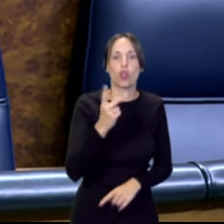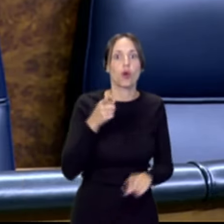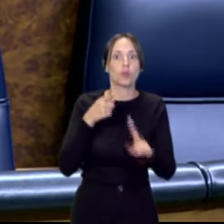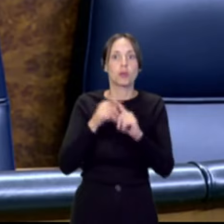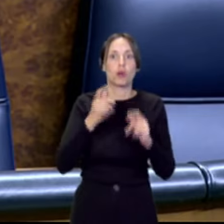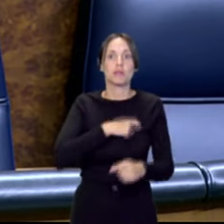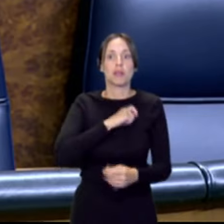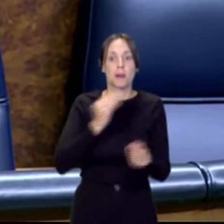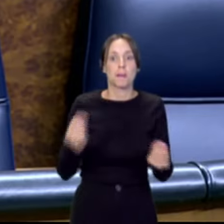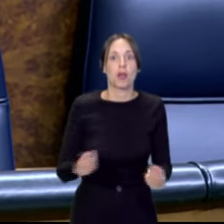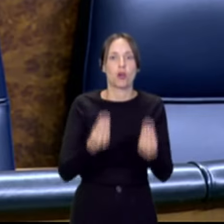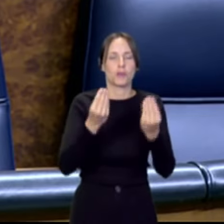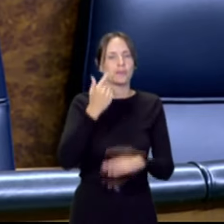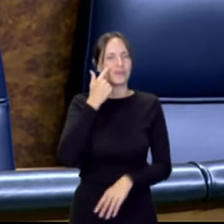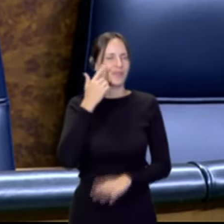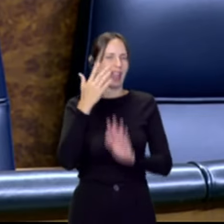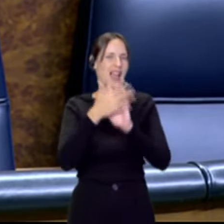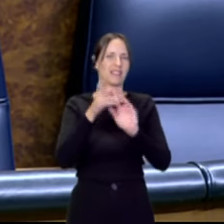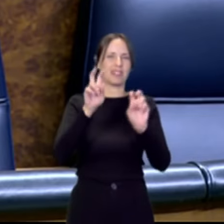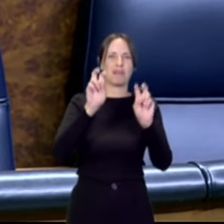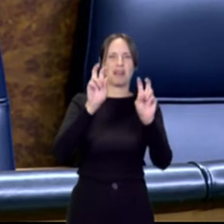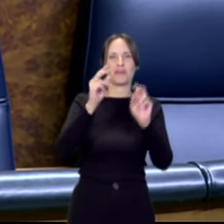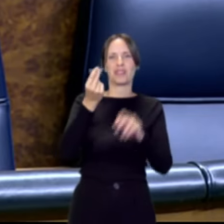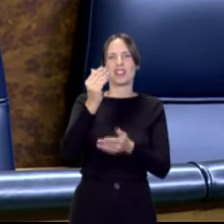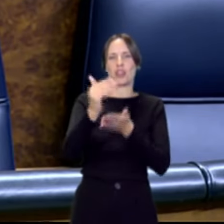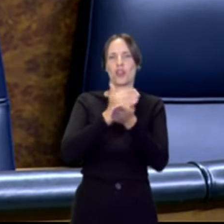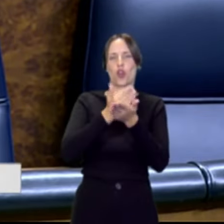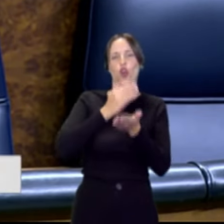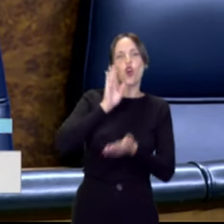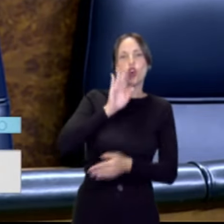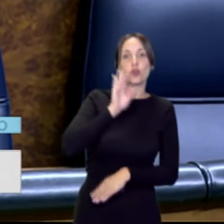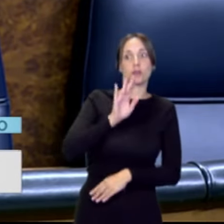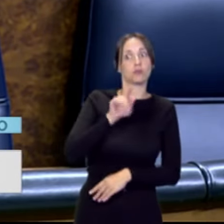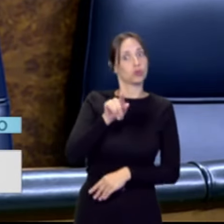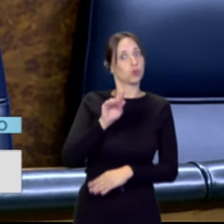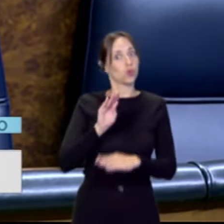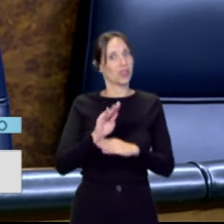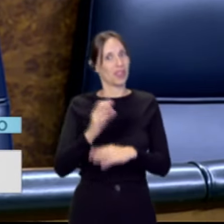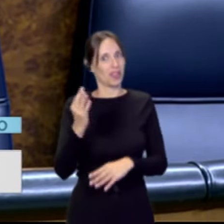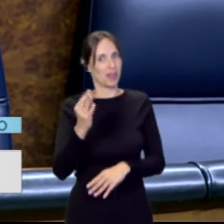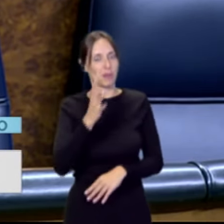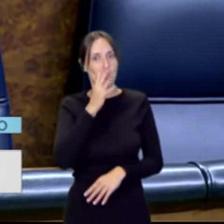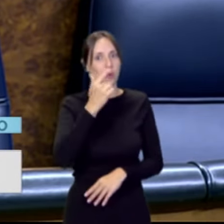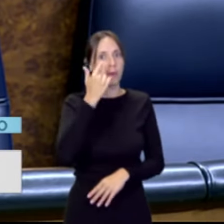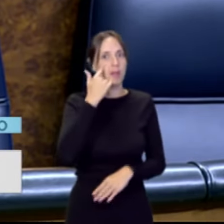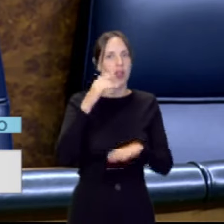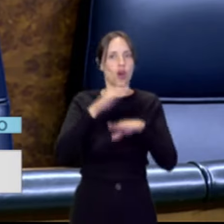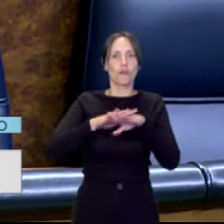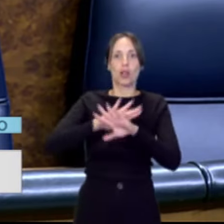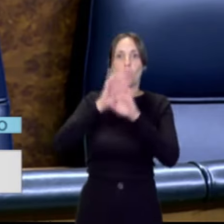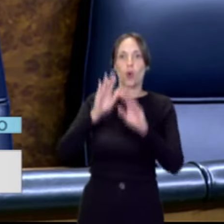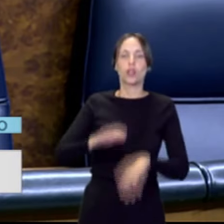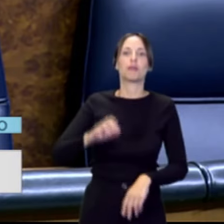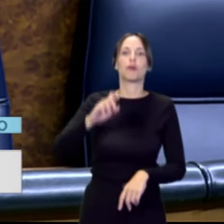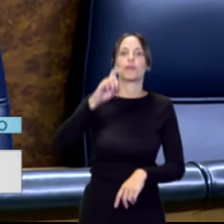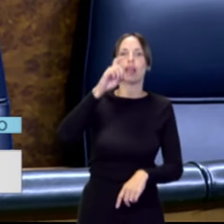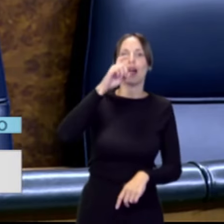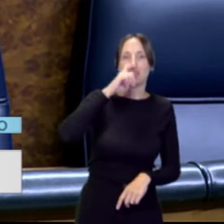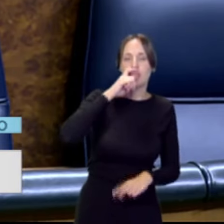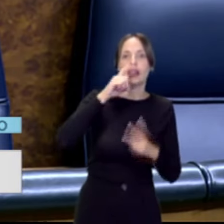de corrupción y yo creo que debieran ser ustedes algo más prudentes. Mire, en los últimos 4 gobiernos, fíjese, Aznar, Zapatero, Rajoy, Pedro